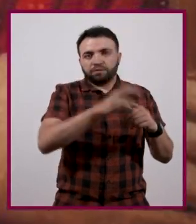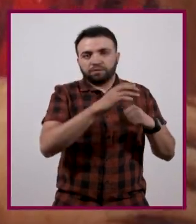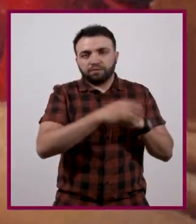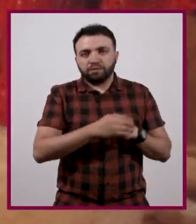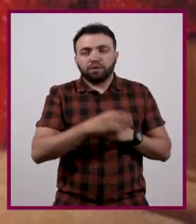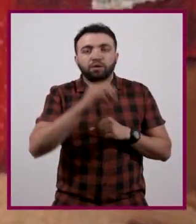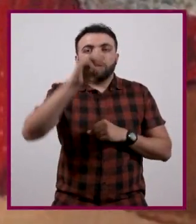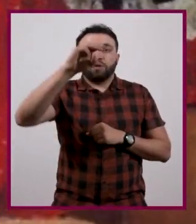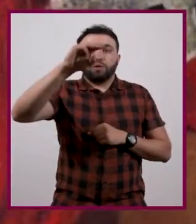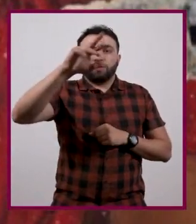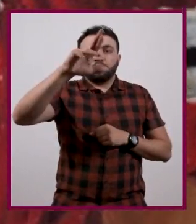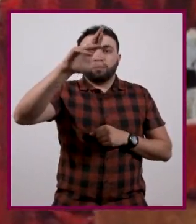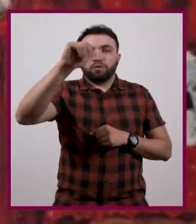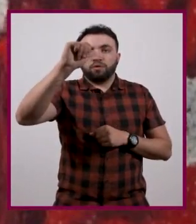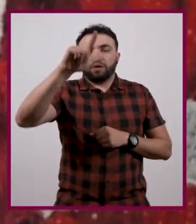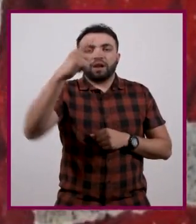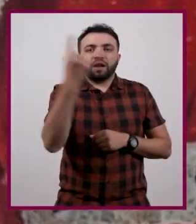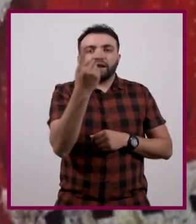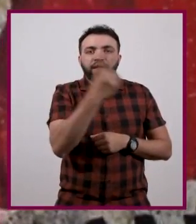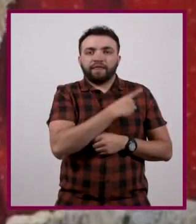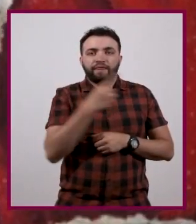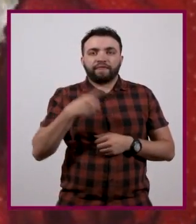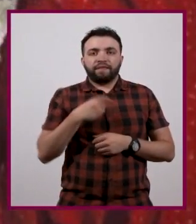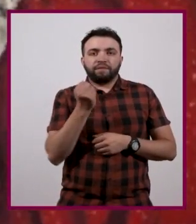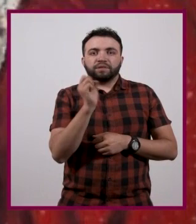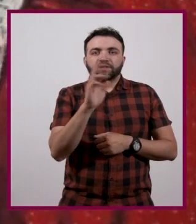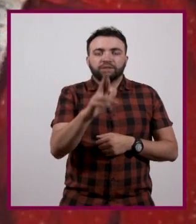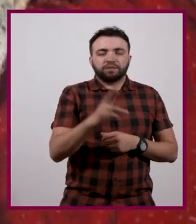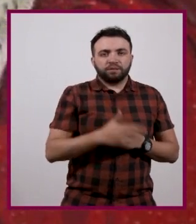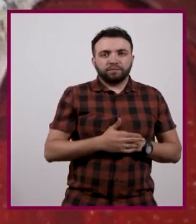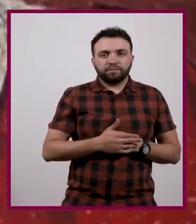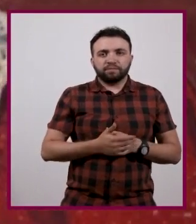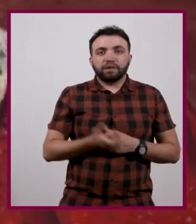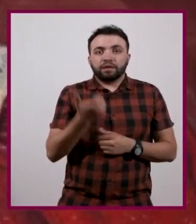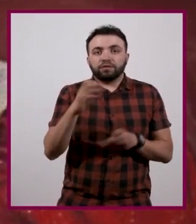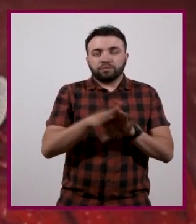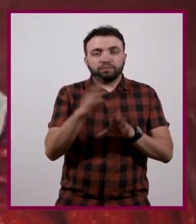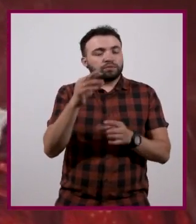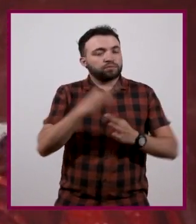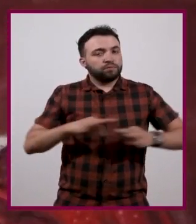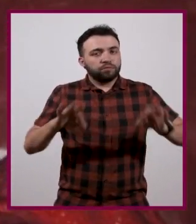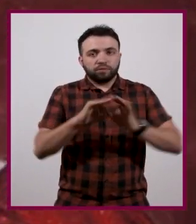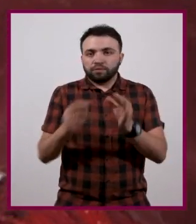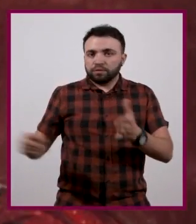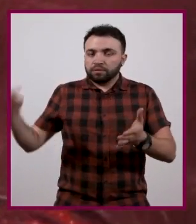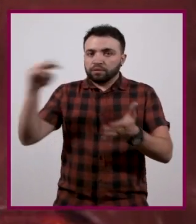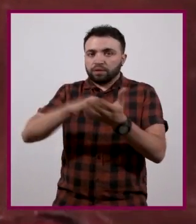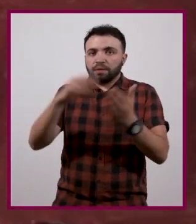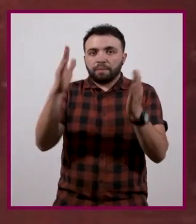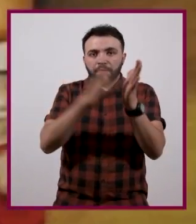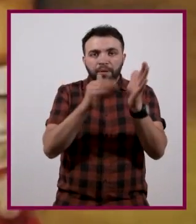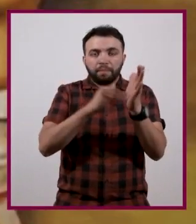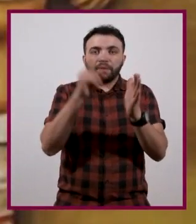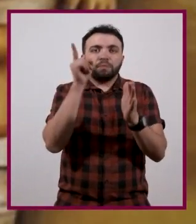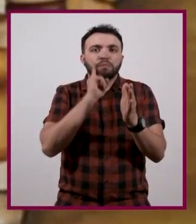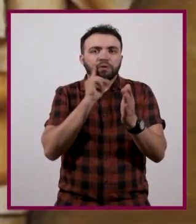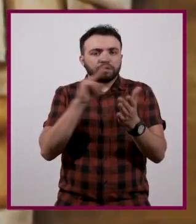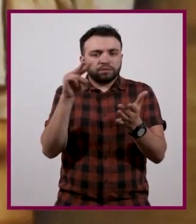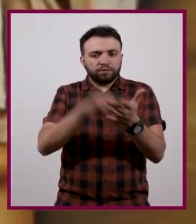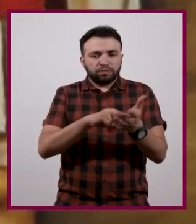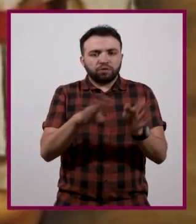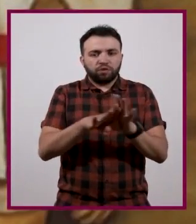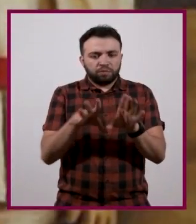ser. Entonces sí, creo que es fundamental el reivindicar el papel de las mujeres en la historia del arte.